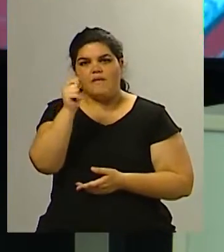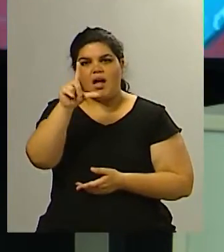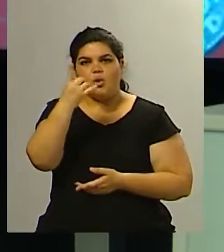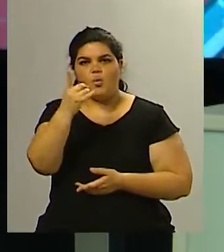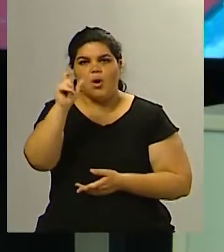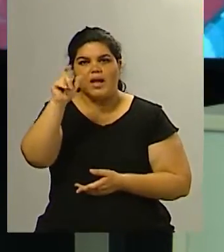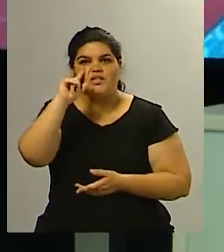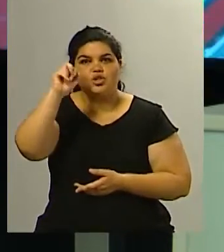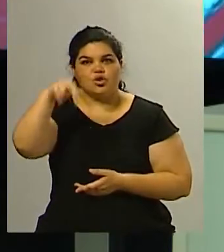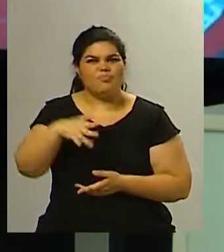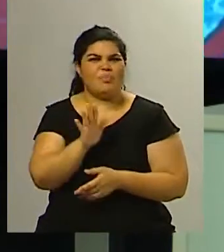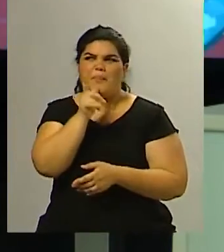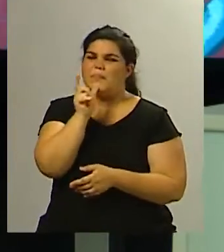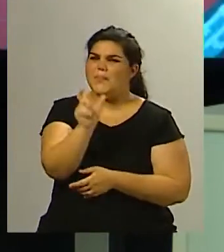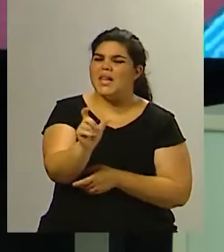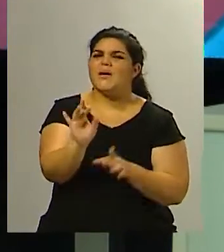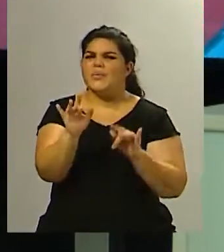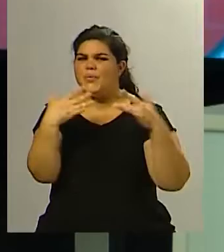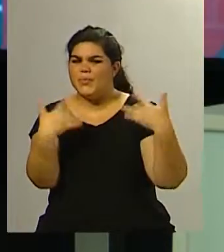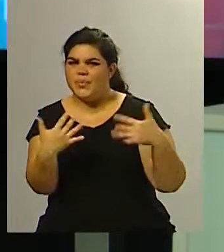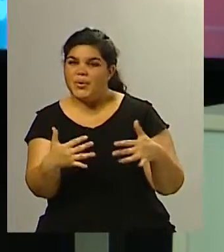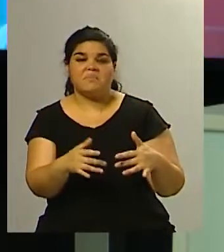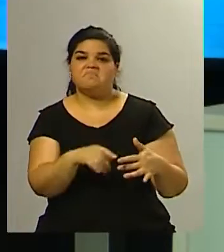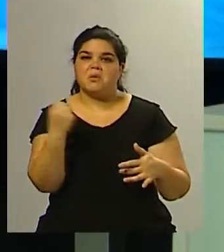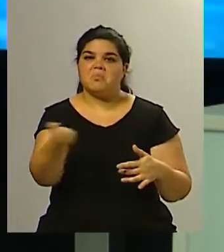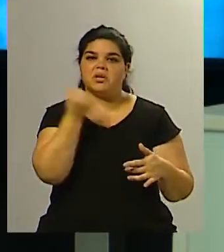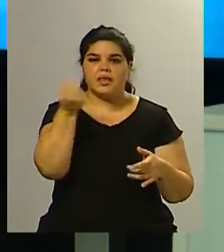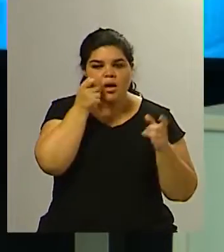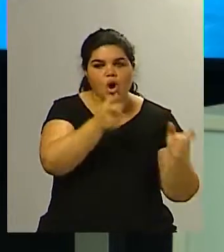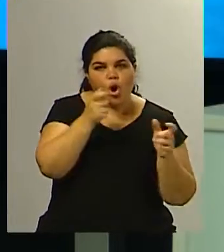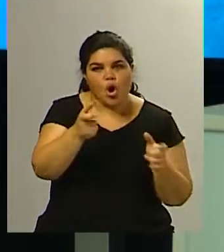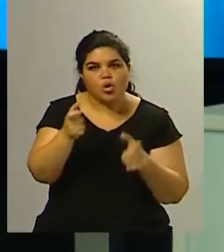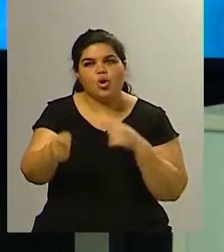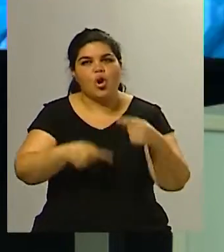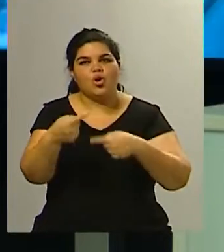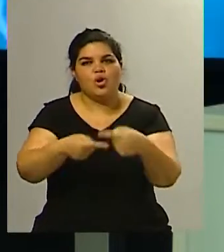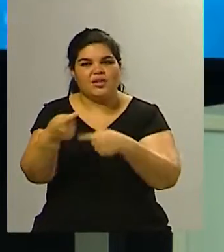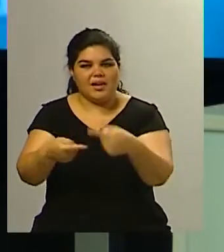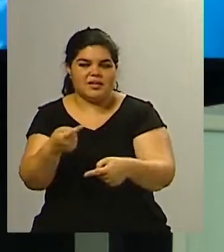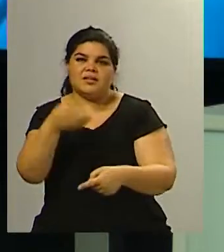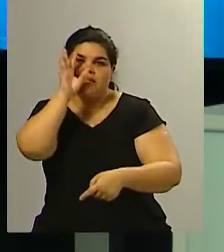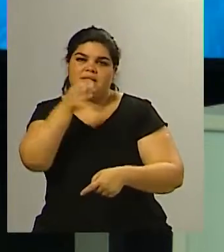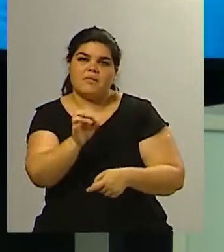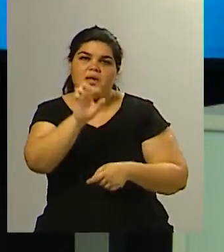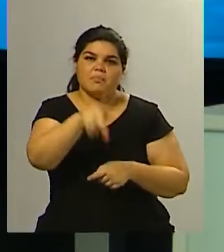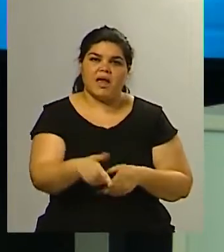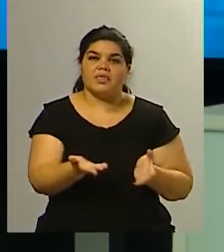término, pero sí un monitoreo constante para ir mejorando, digo, lo que tiene que ver con el plan de estudio y con el sistema educativo en